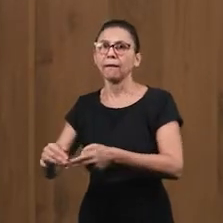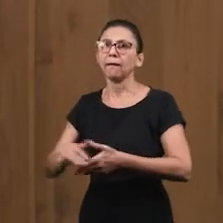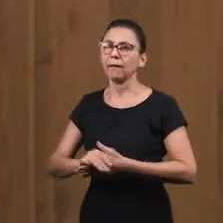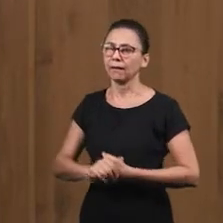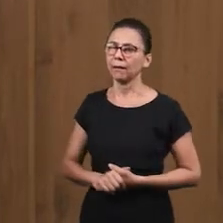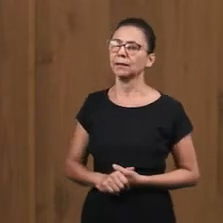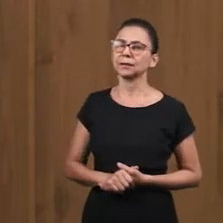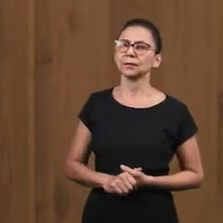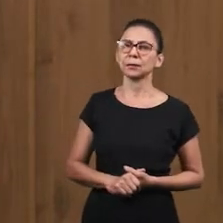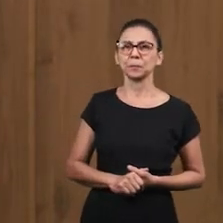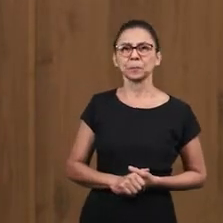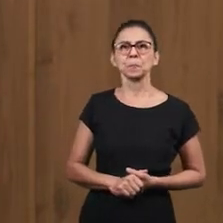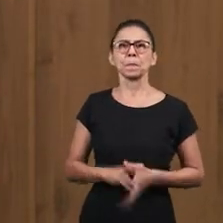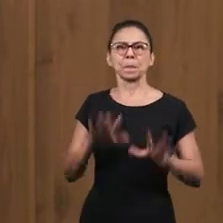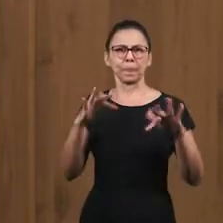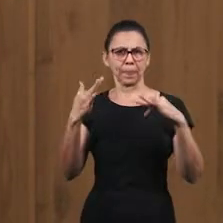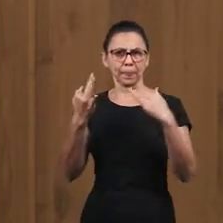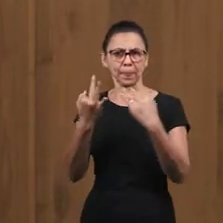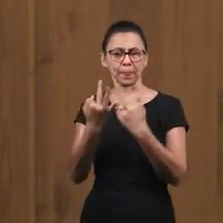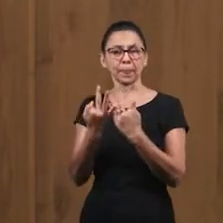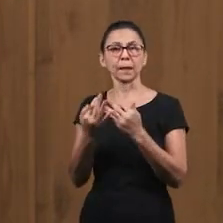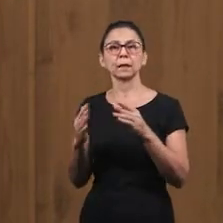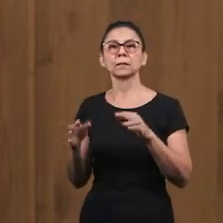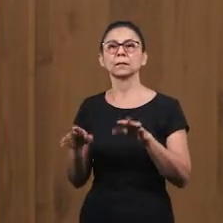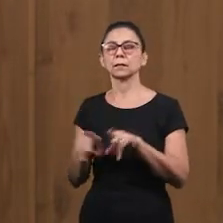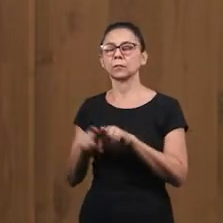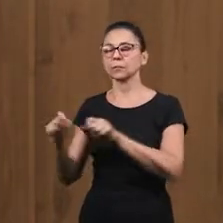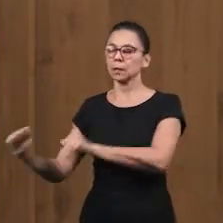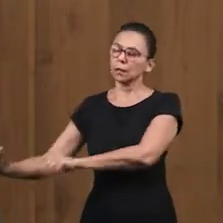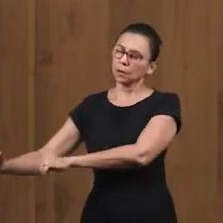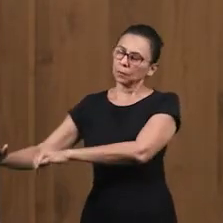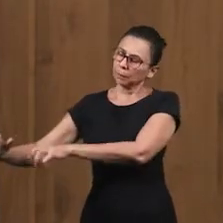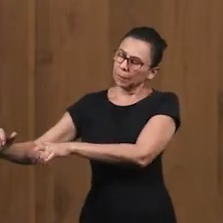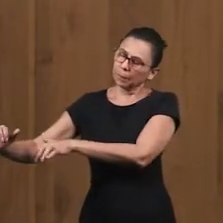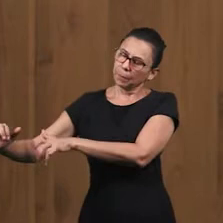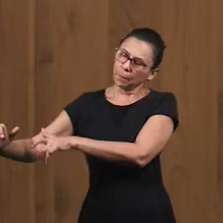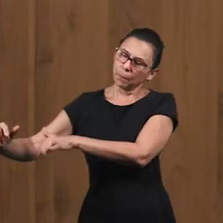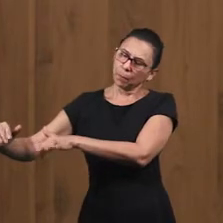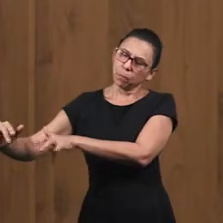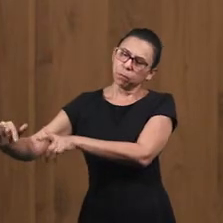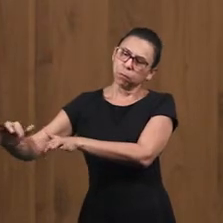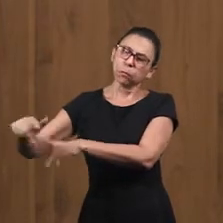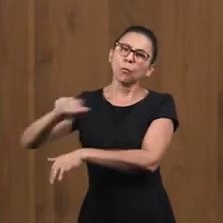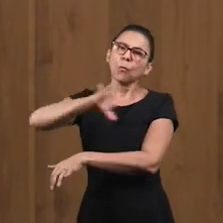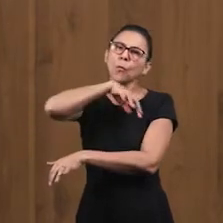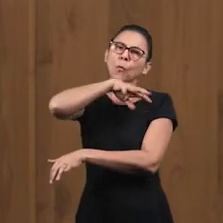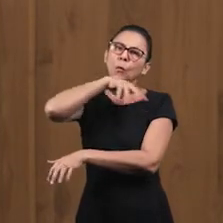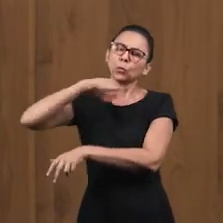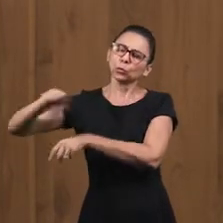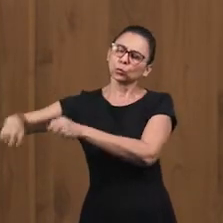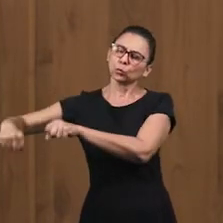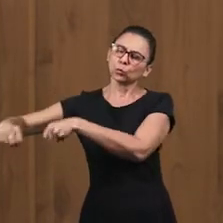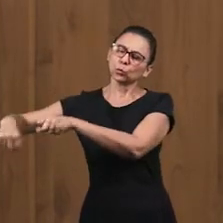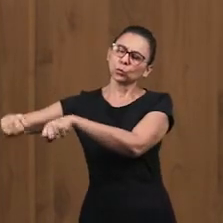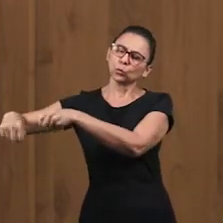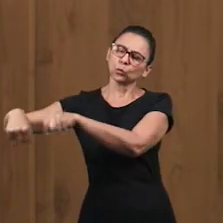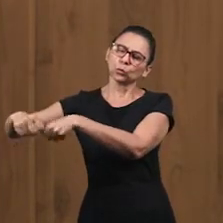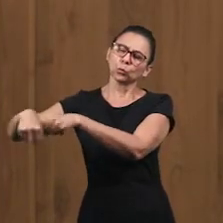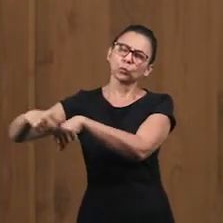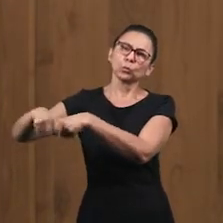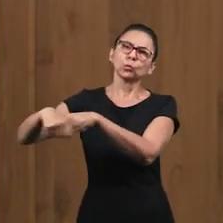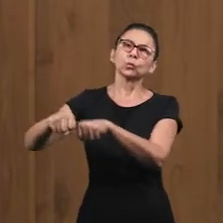entonces Noé y su familia entraron en el arca y los animales también entraron,